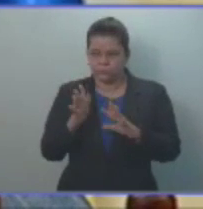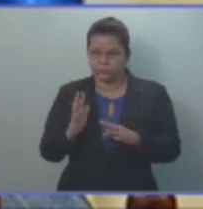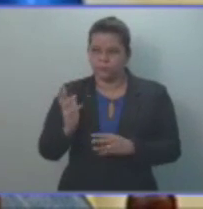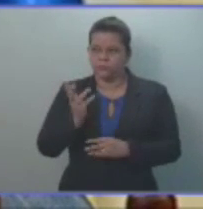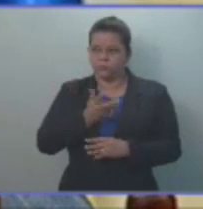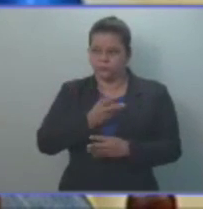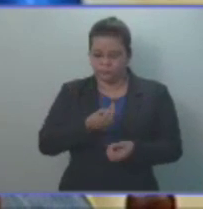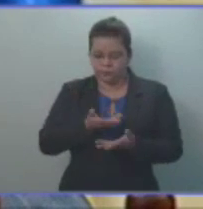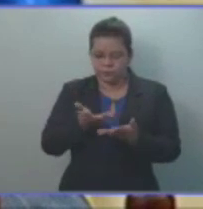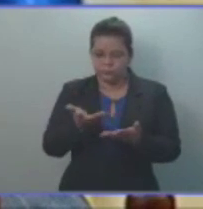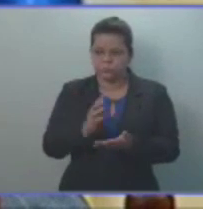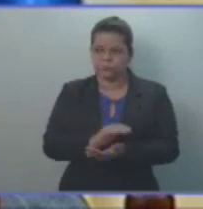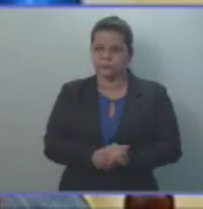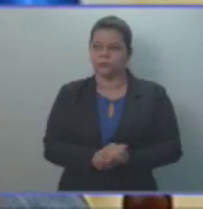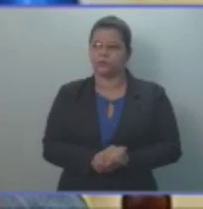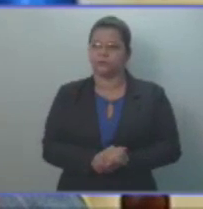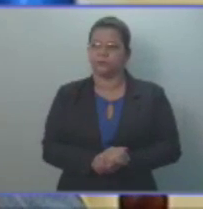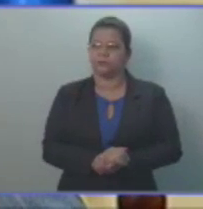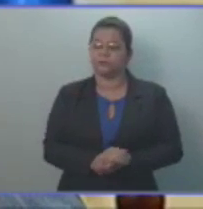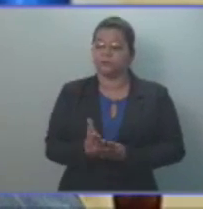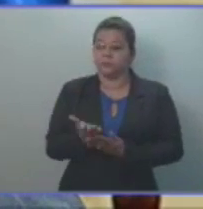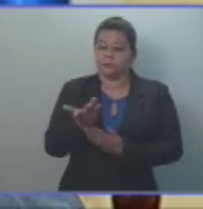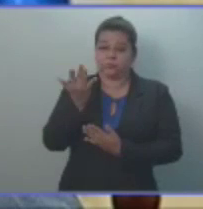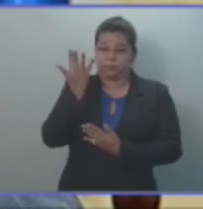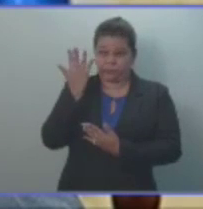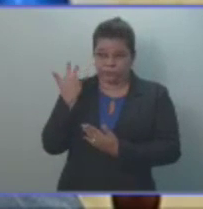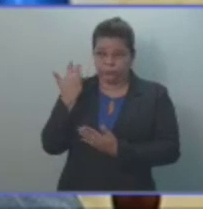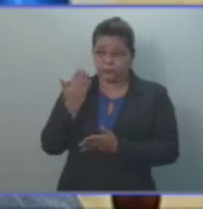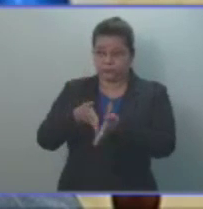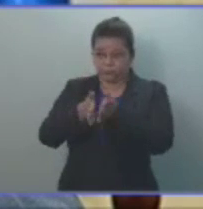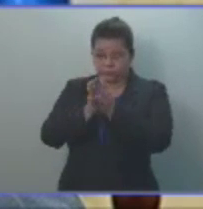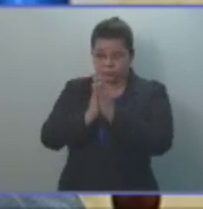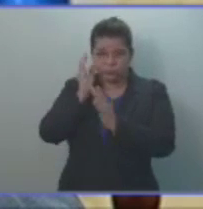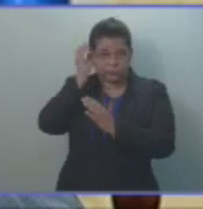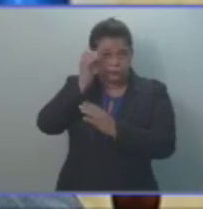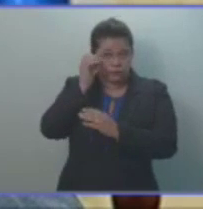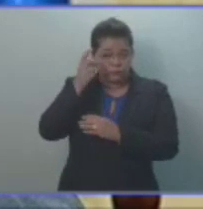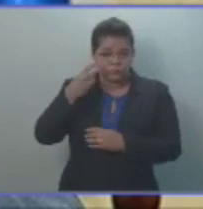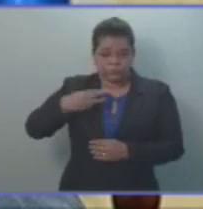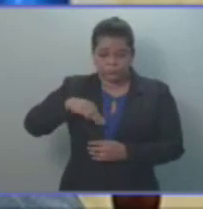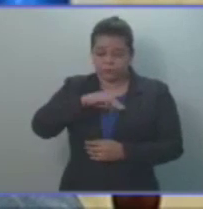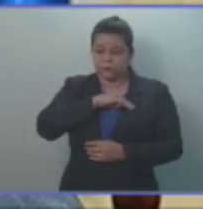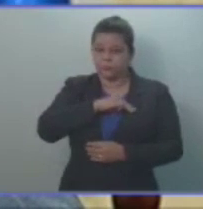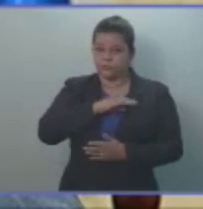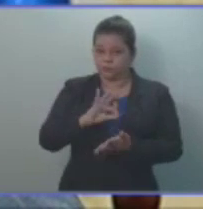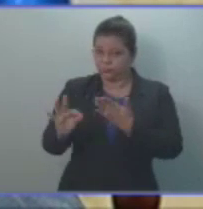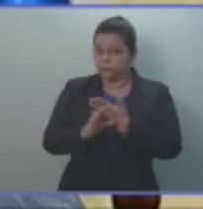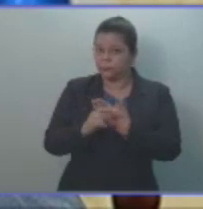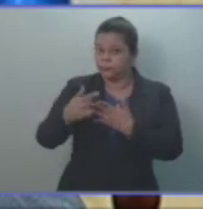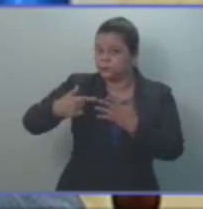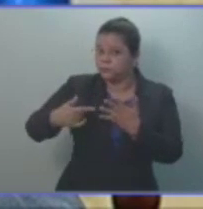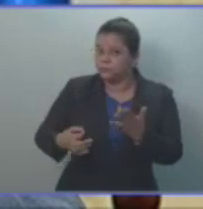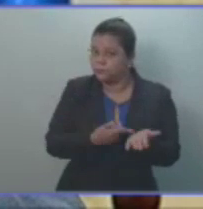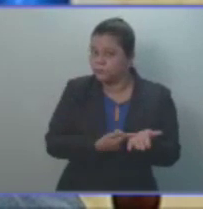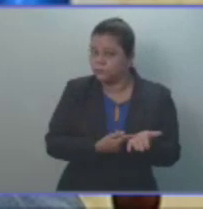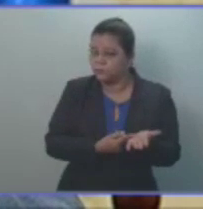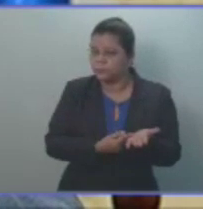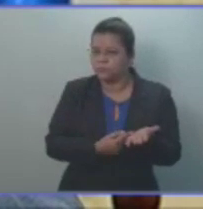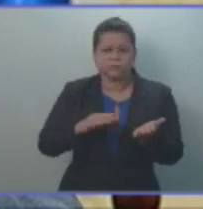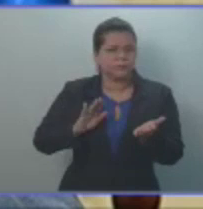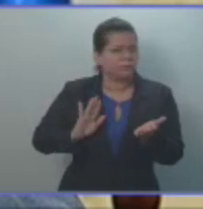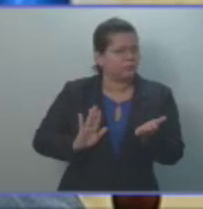consideración. Cuando se le pidió opinión al señor ministro sobre el decreto,